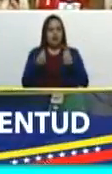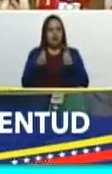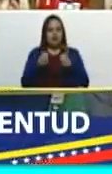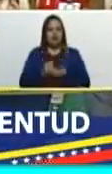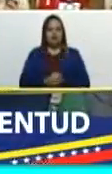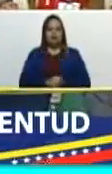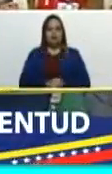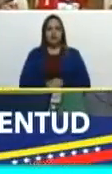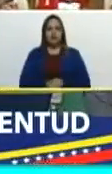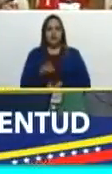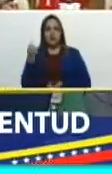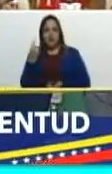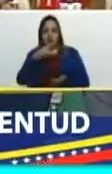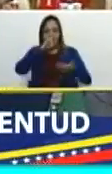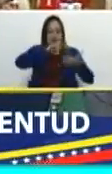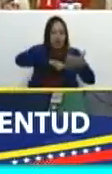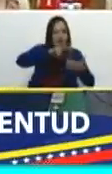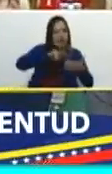Hace falta revisar